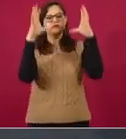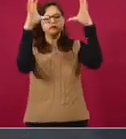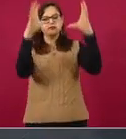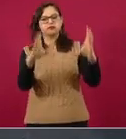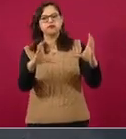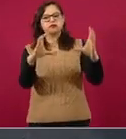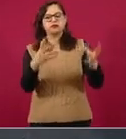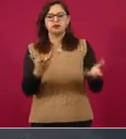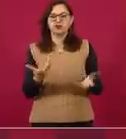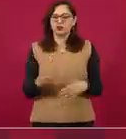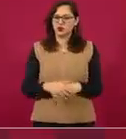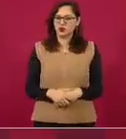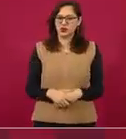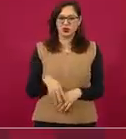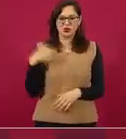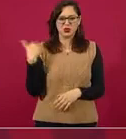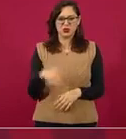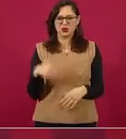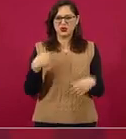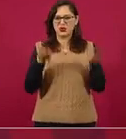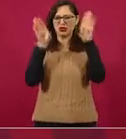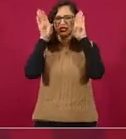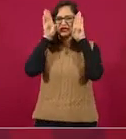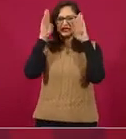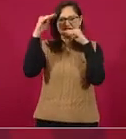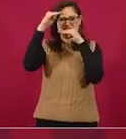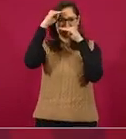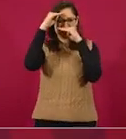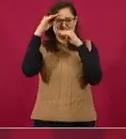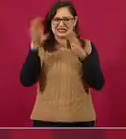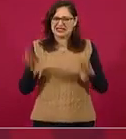No, el conservadurismo es